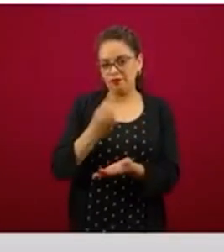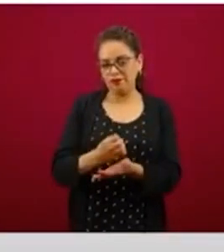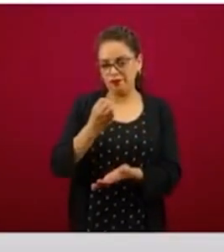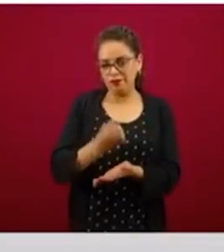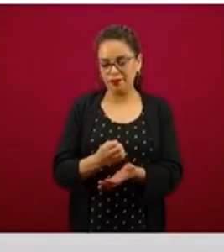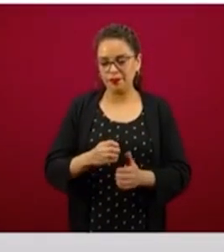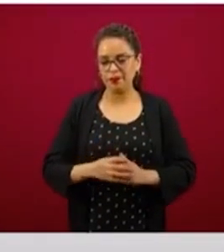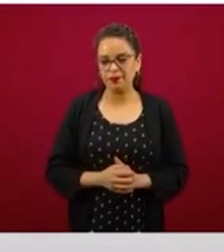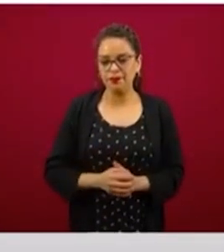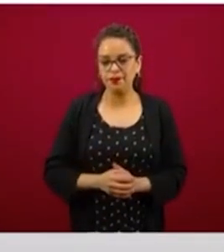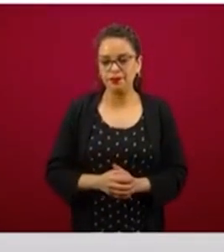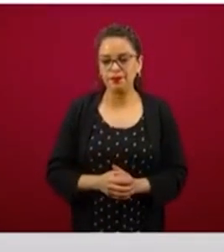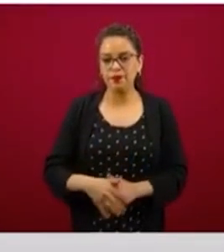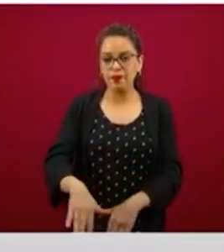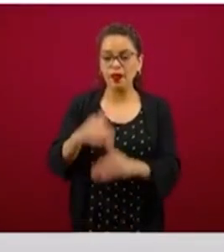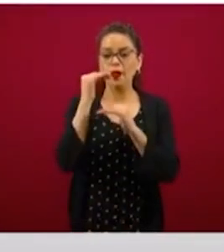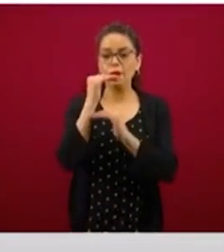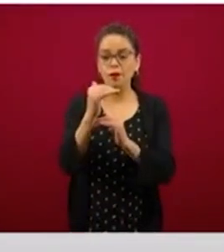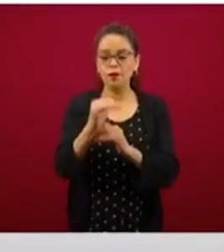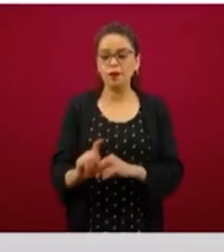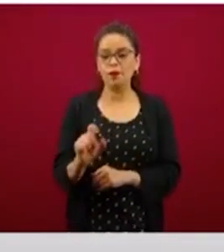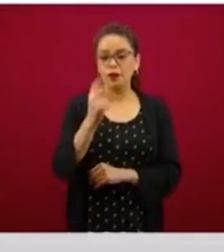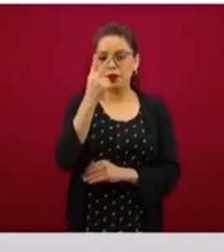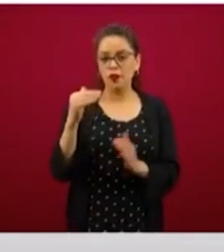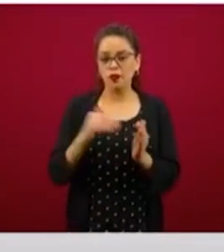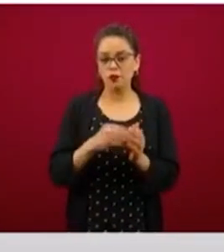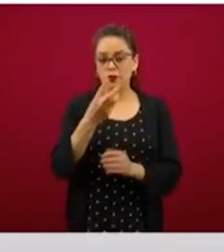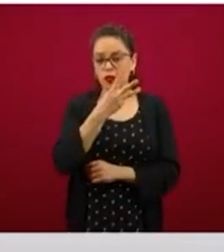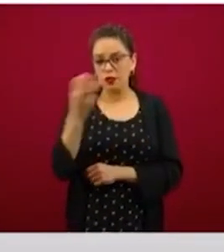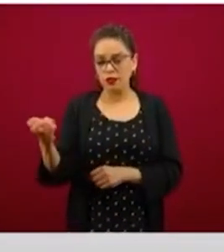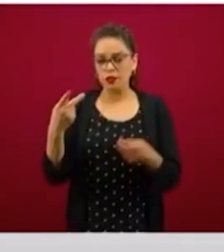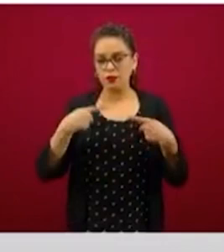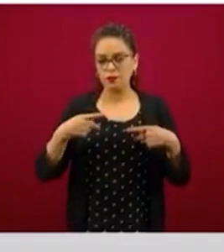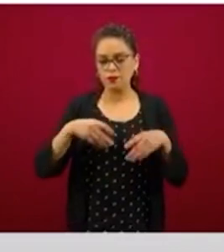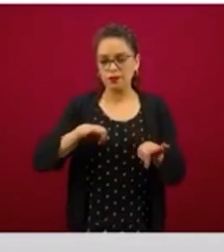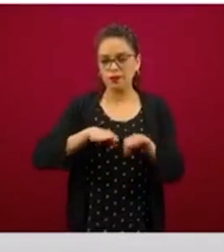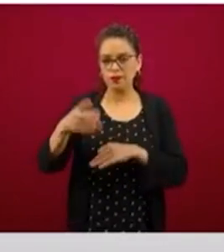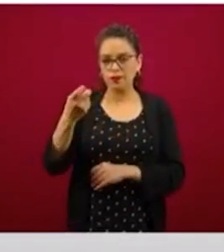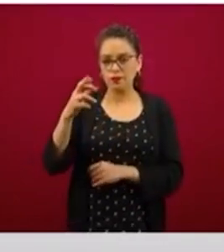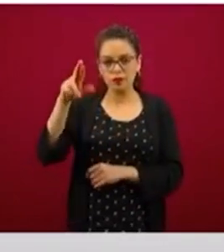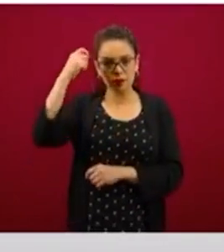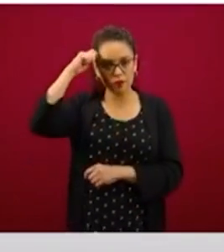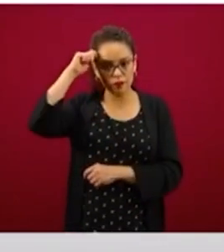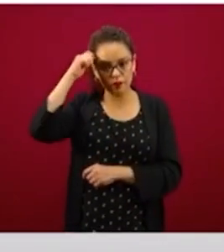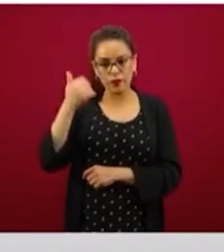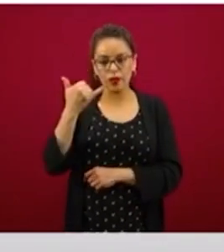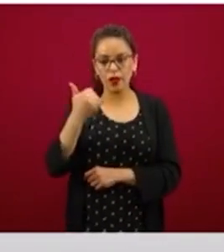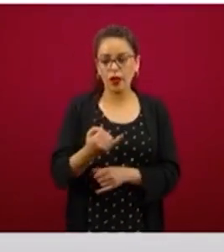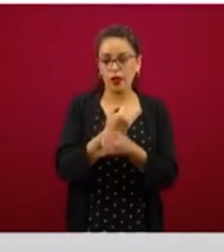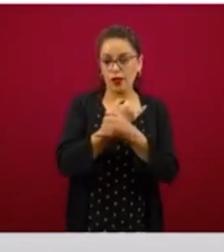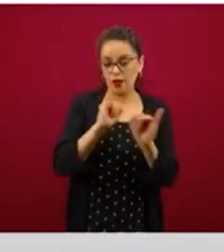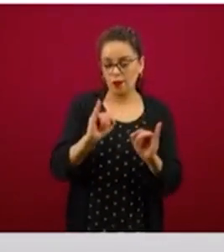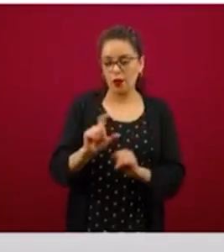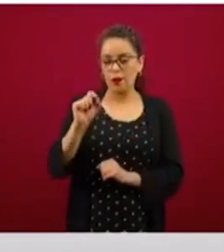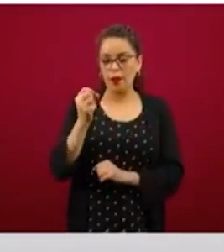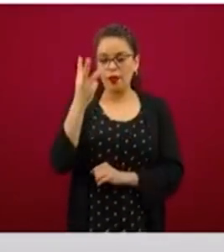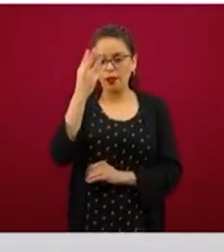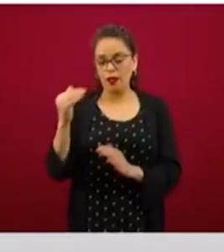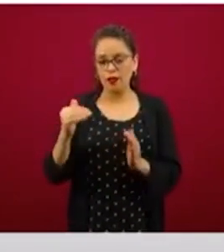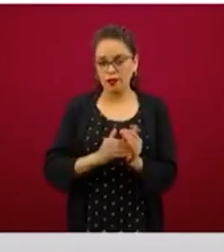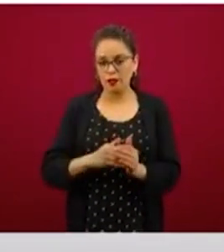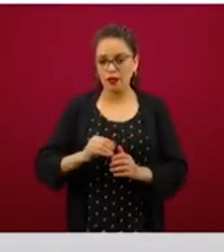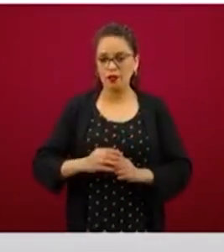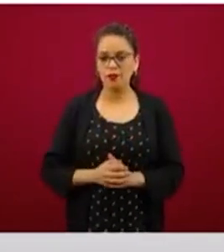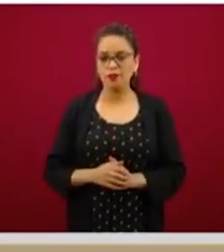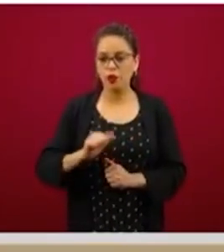la meta son 22 mil 300 trabajadoras y trabajadores del hogar y en trabajadores independientes 23 mil la siguiente este